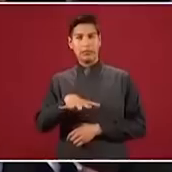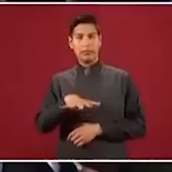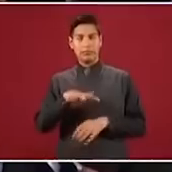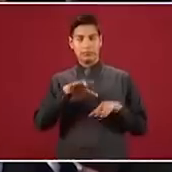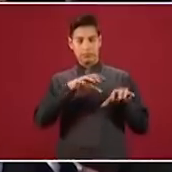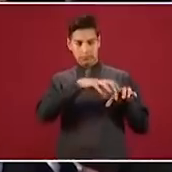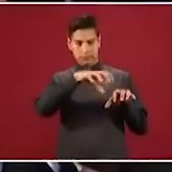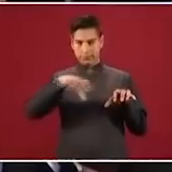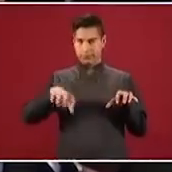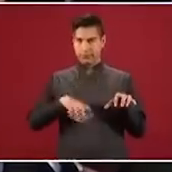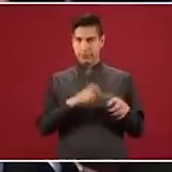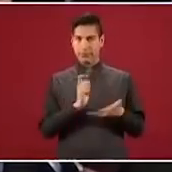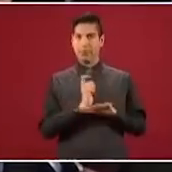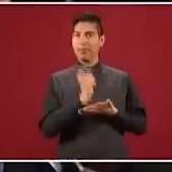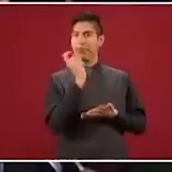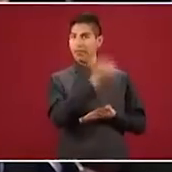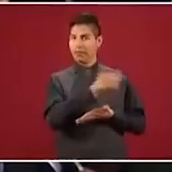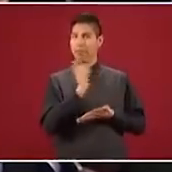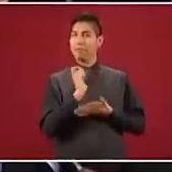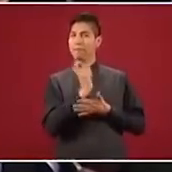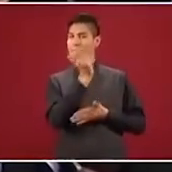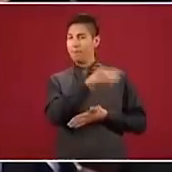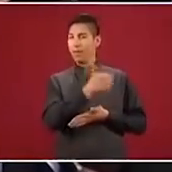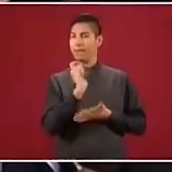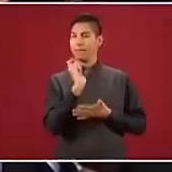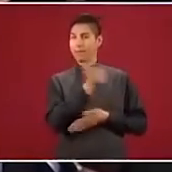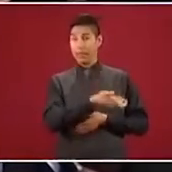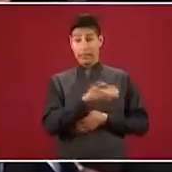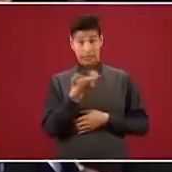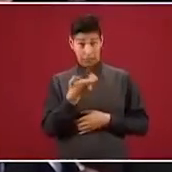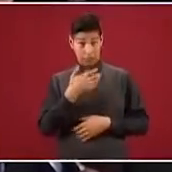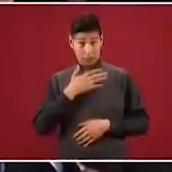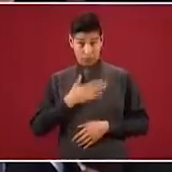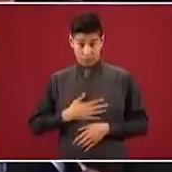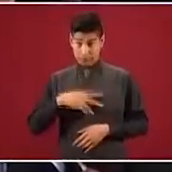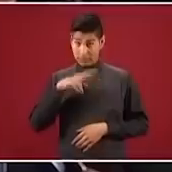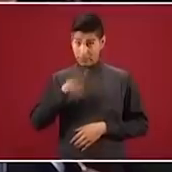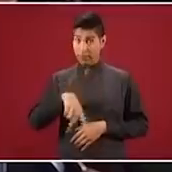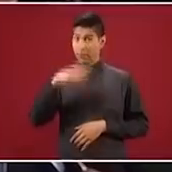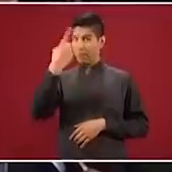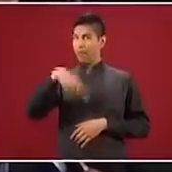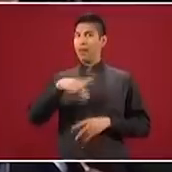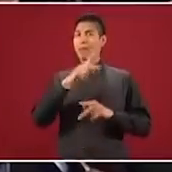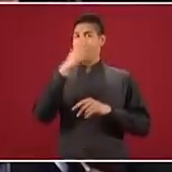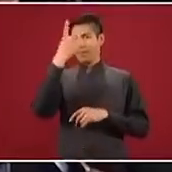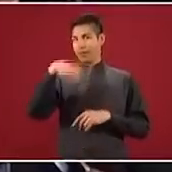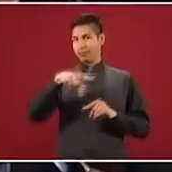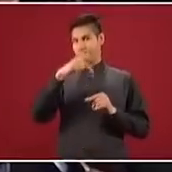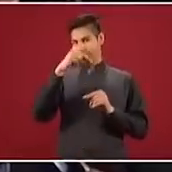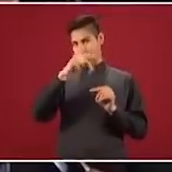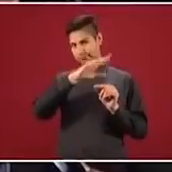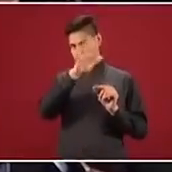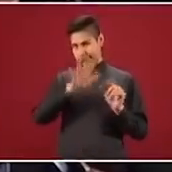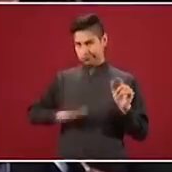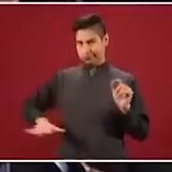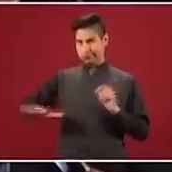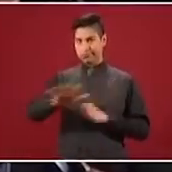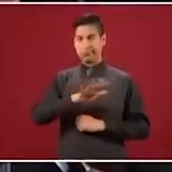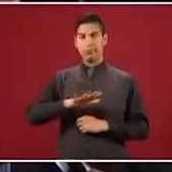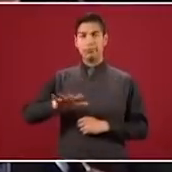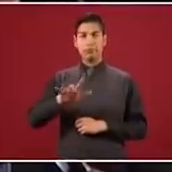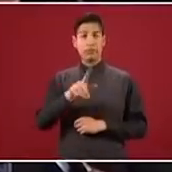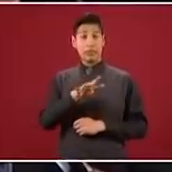federales para las condiciones de trabajo. Sería justo para todos los mexicanos saber a dónde se van